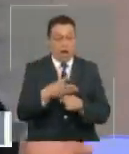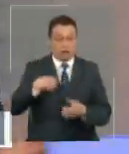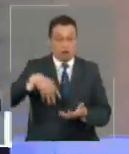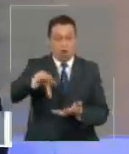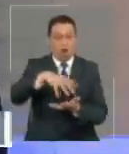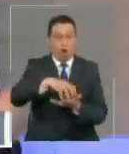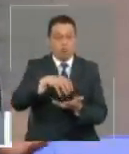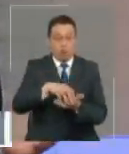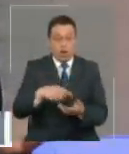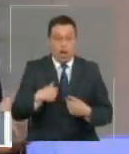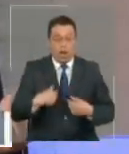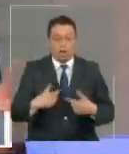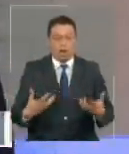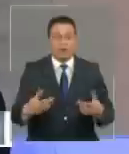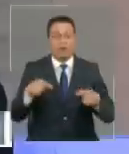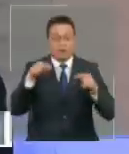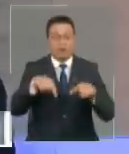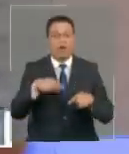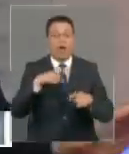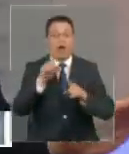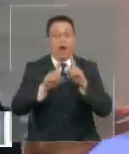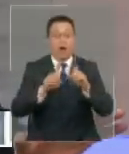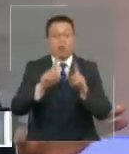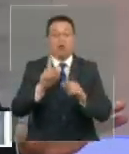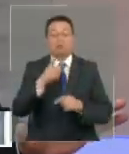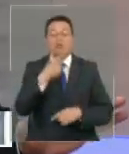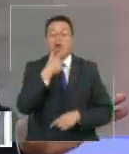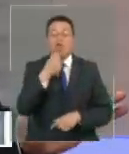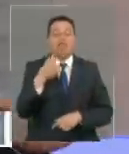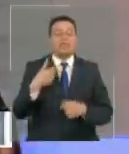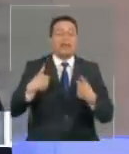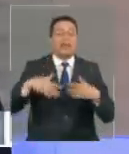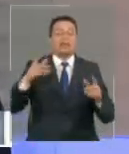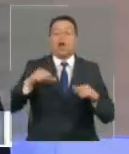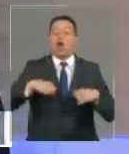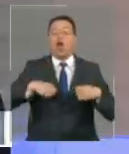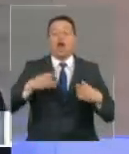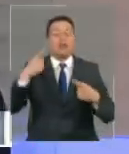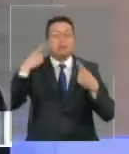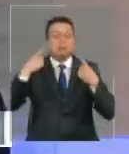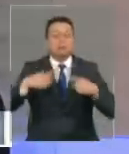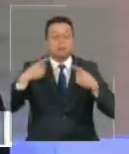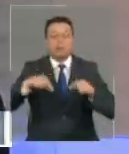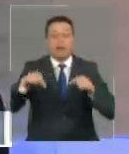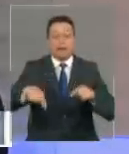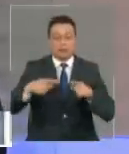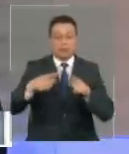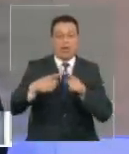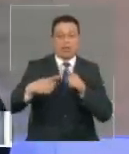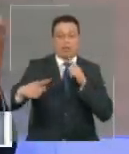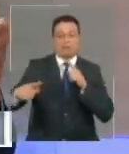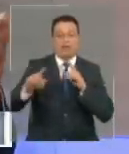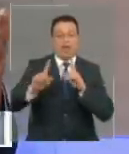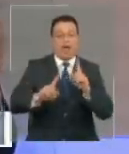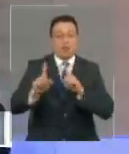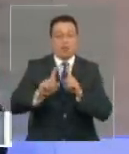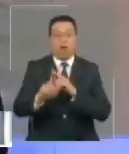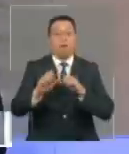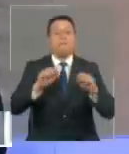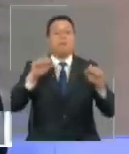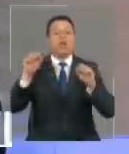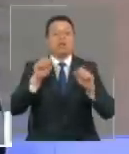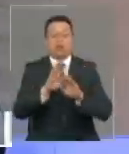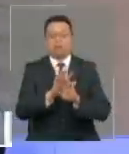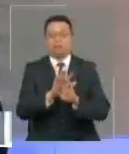comuna. Yo también puedo entender que a algunos no les interese lo que piense la juventud y por eso que tenemos tanta distancia, ¿no? Algunos políticos